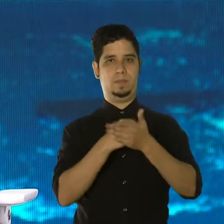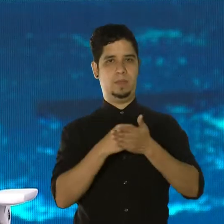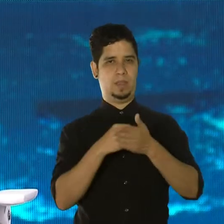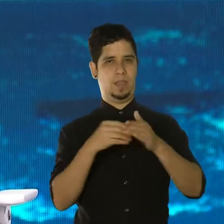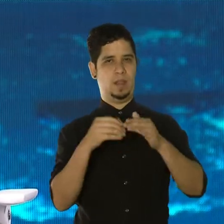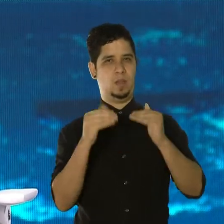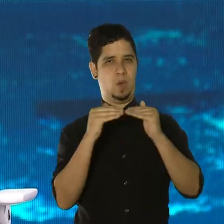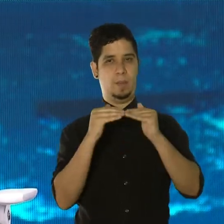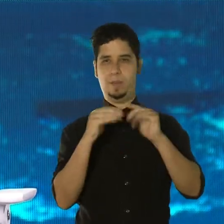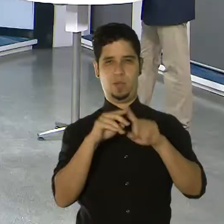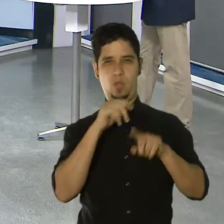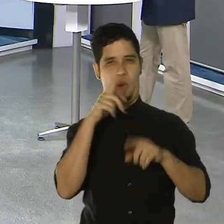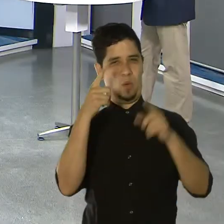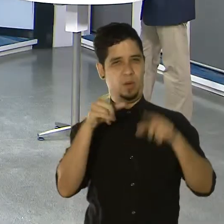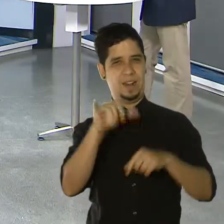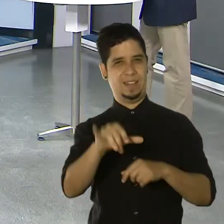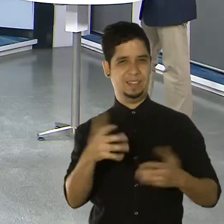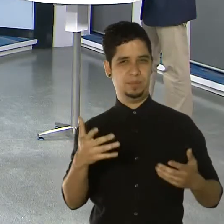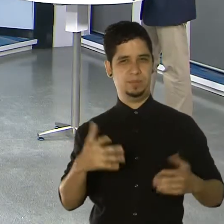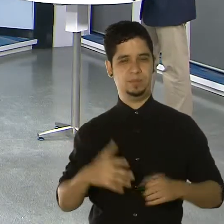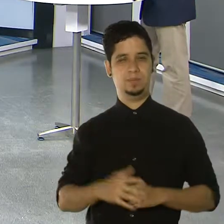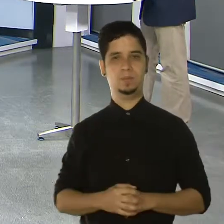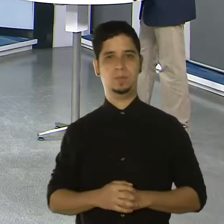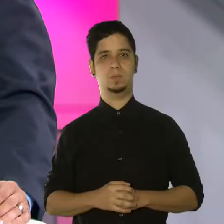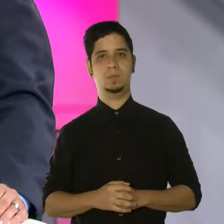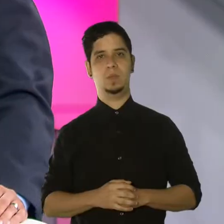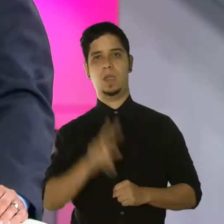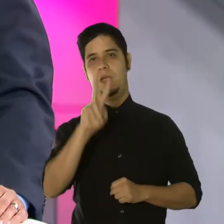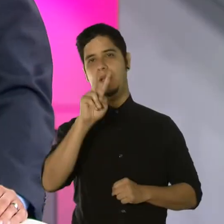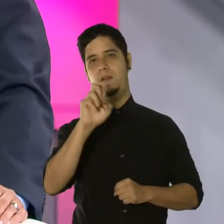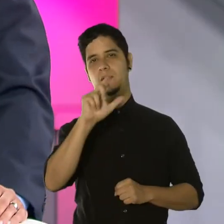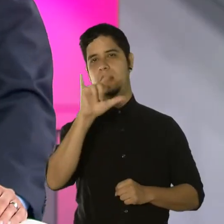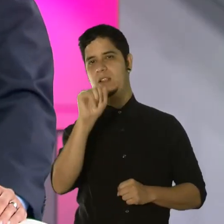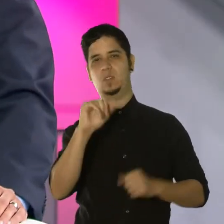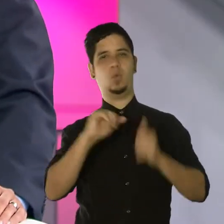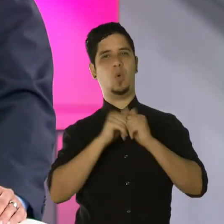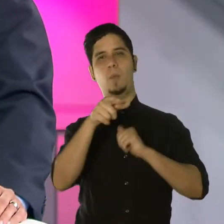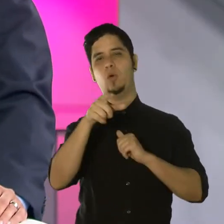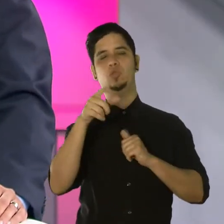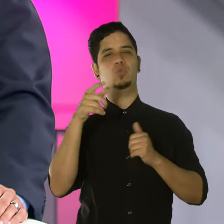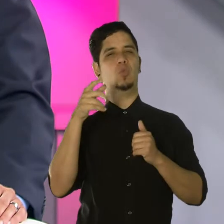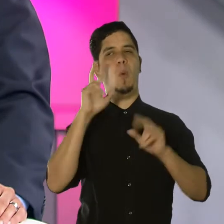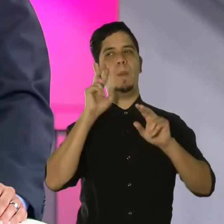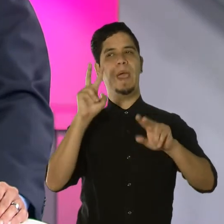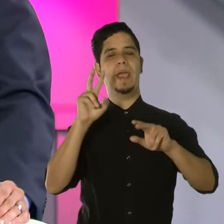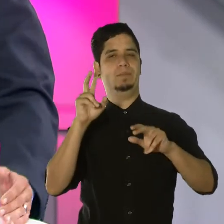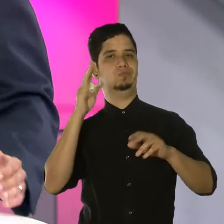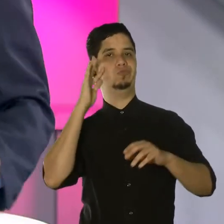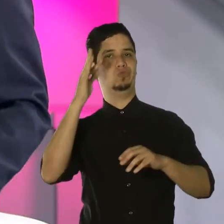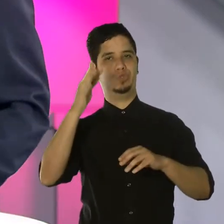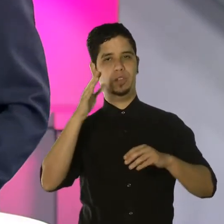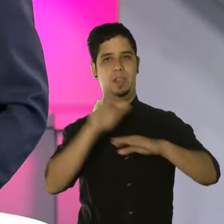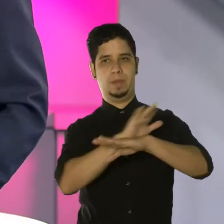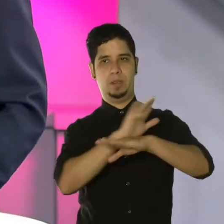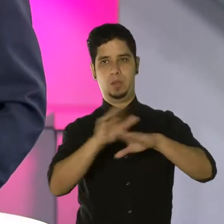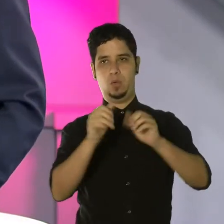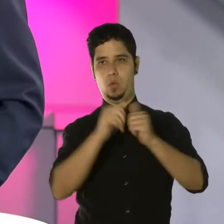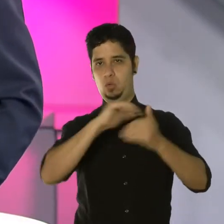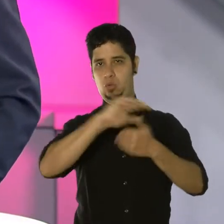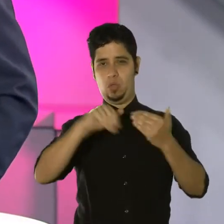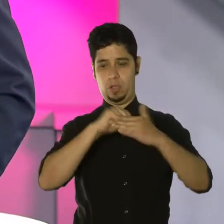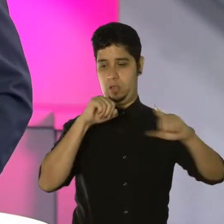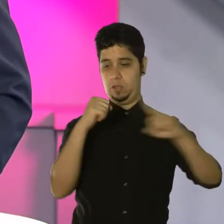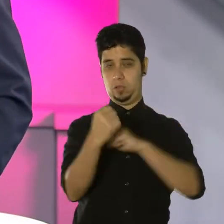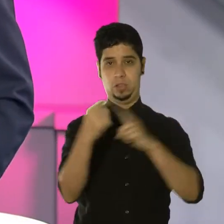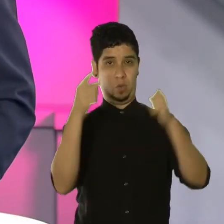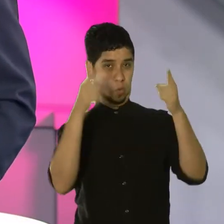así. Y en este caso, Vélez, ¿cómo usted vislumbra el futuro inmediato de la industria ante todo esto que no deja un nivel